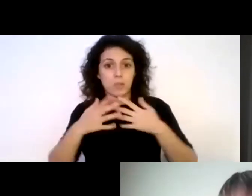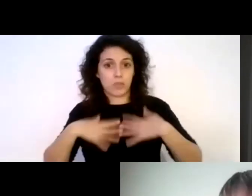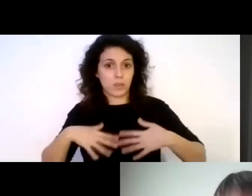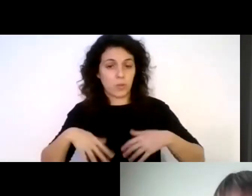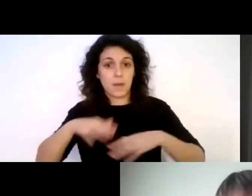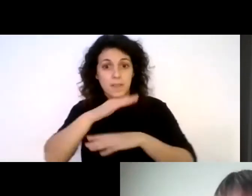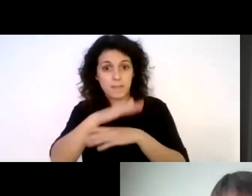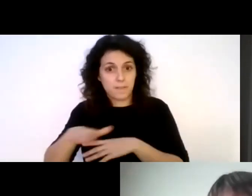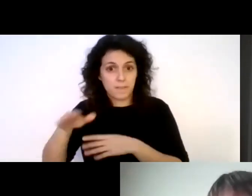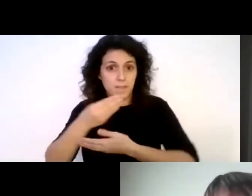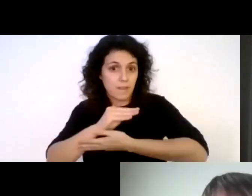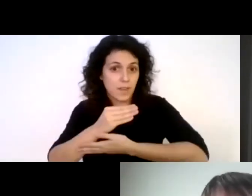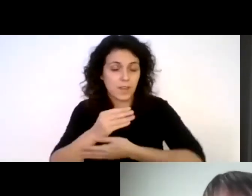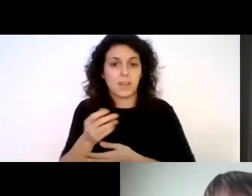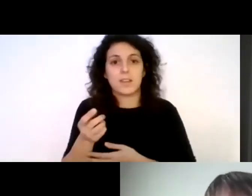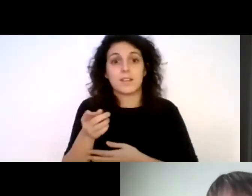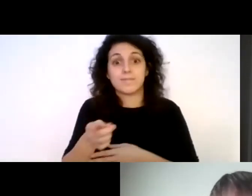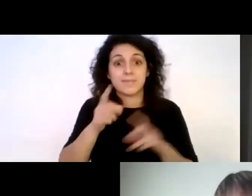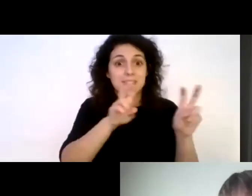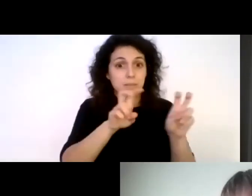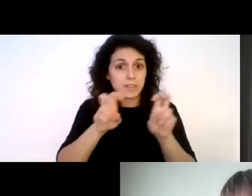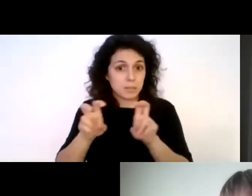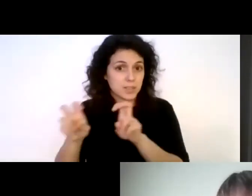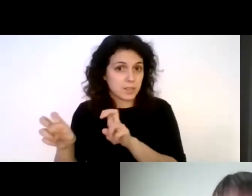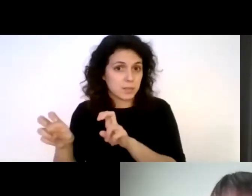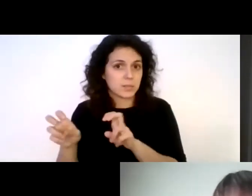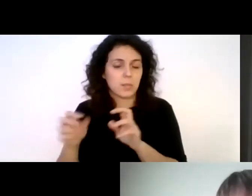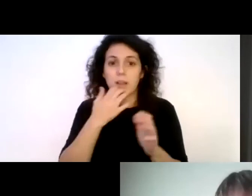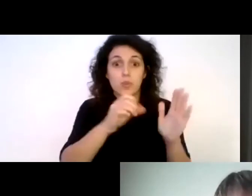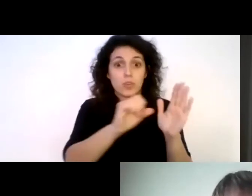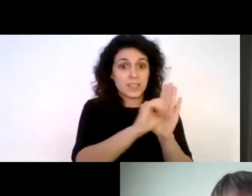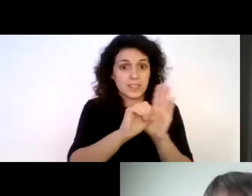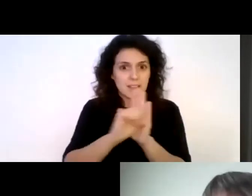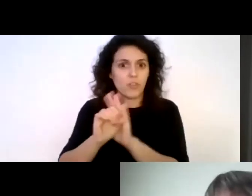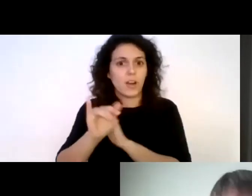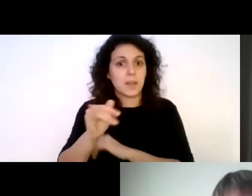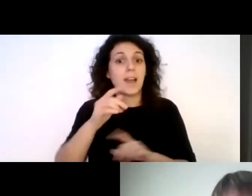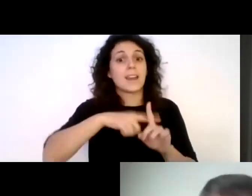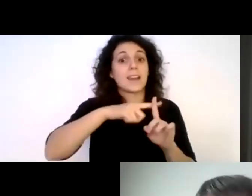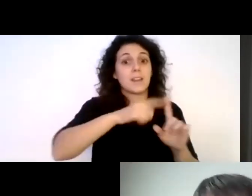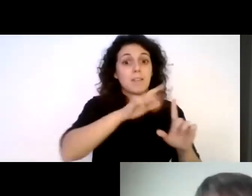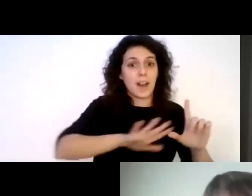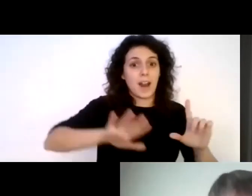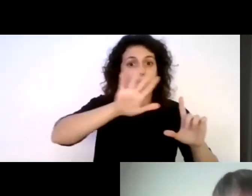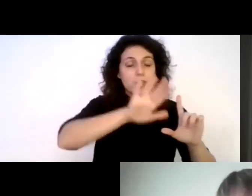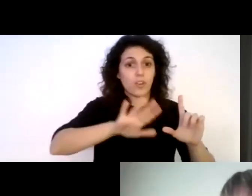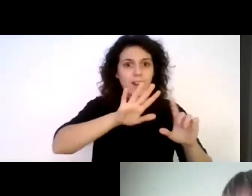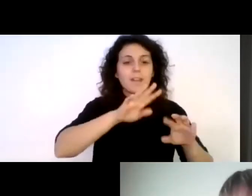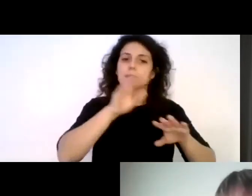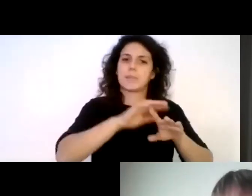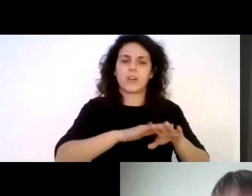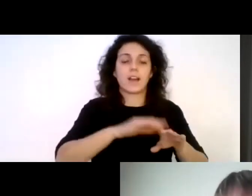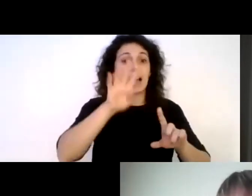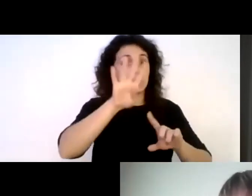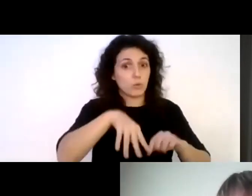Hay ciertos aspectos ya para este tipo, no tanto como un sello, porque a nivel nacional ya pues está a nivel de Cataluña ya se trabaja y no